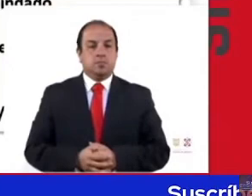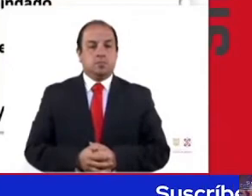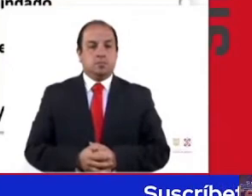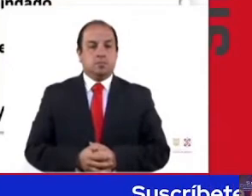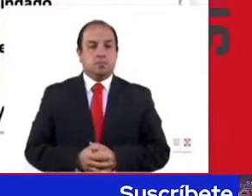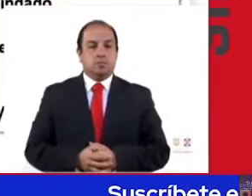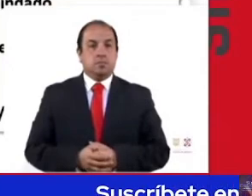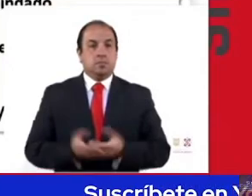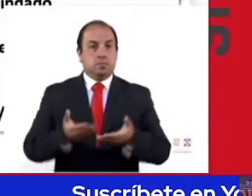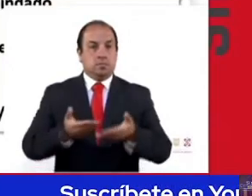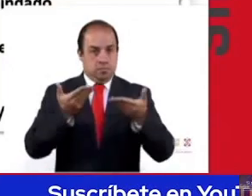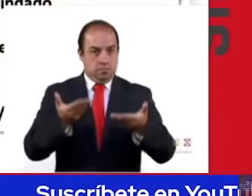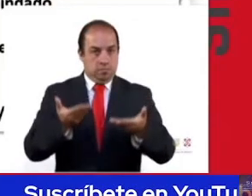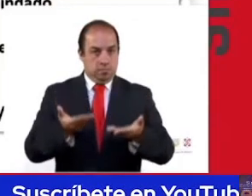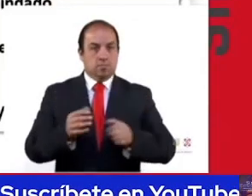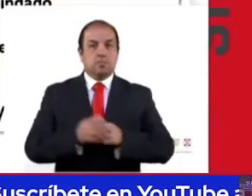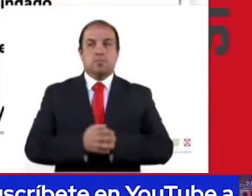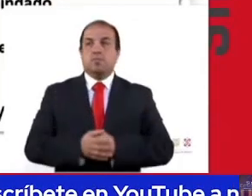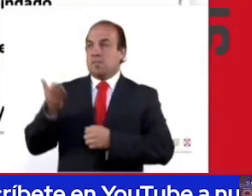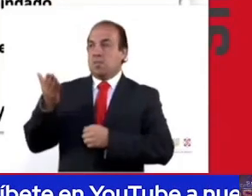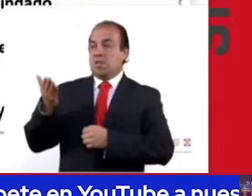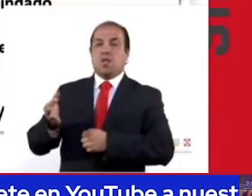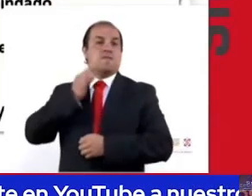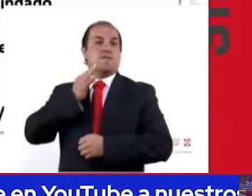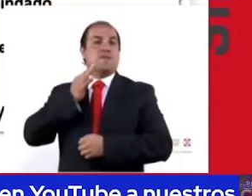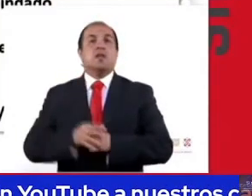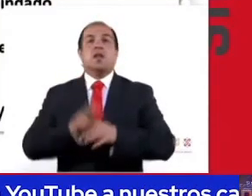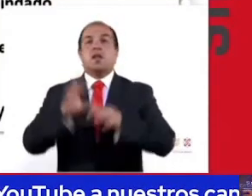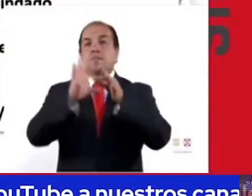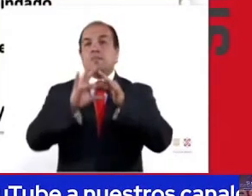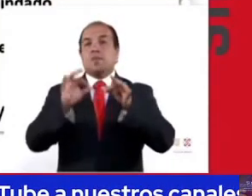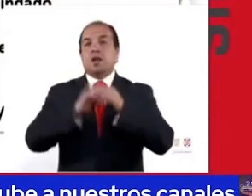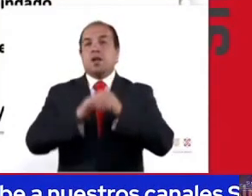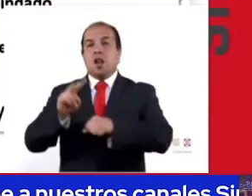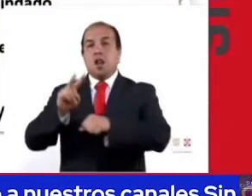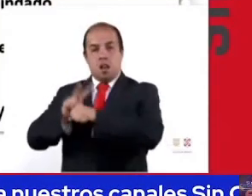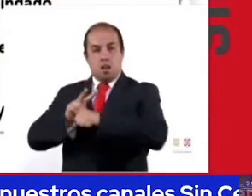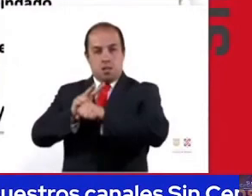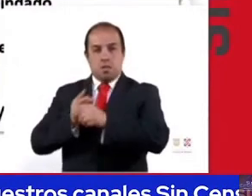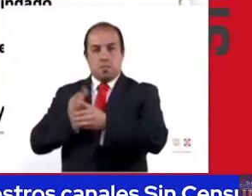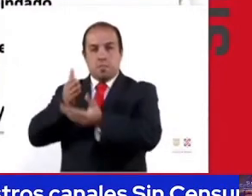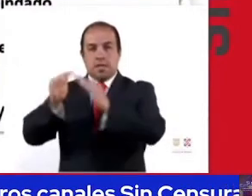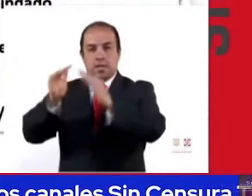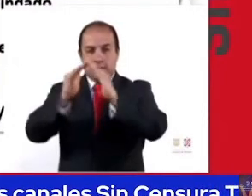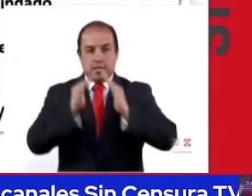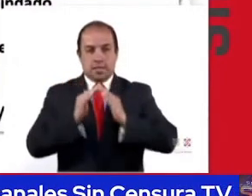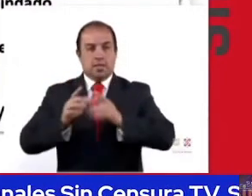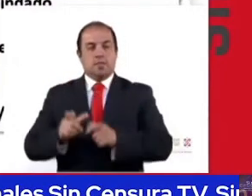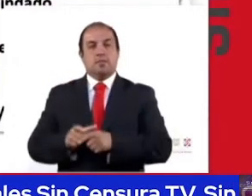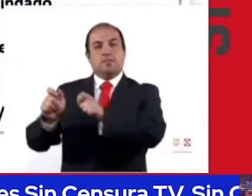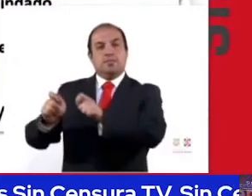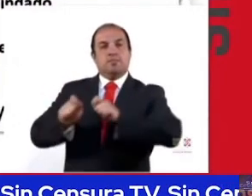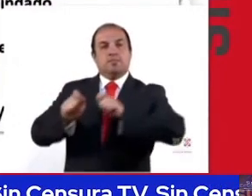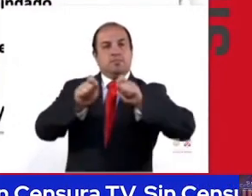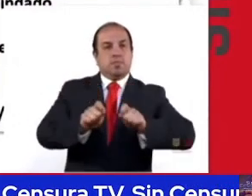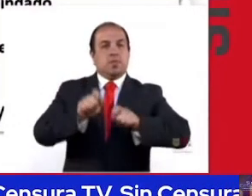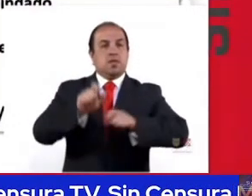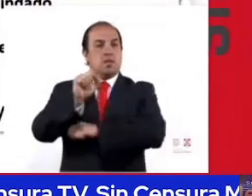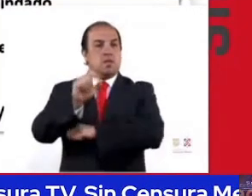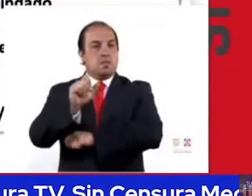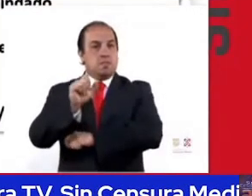A continuación, la fiscal dará los detalles de los cateos, lo asegurado y las detenciones.